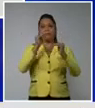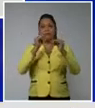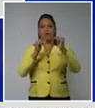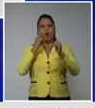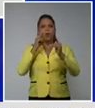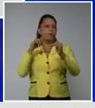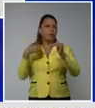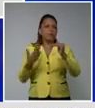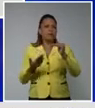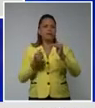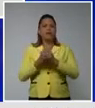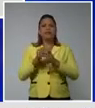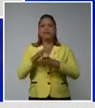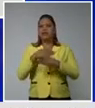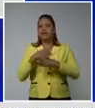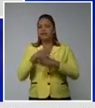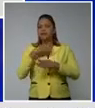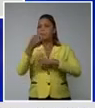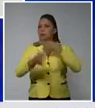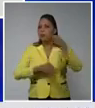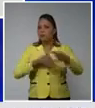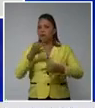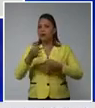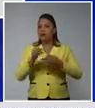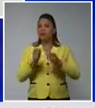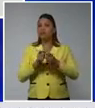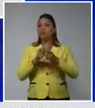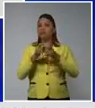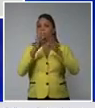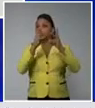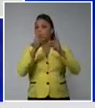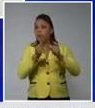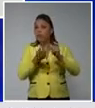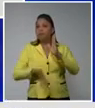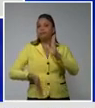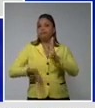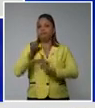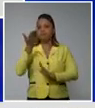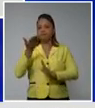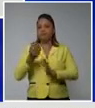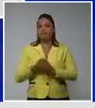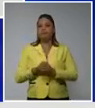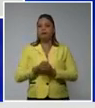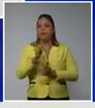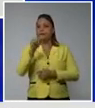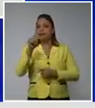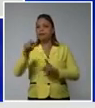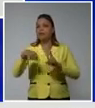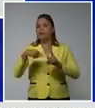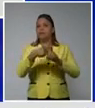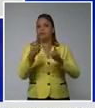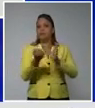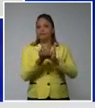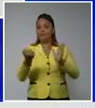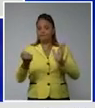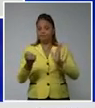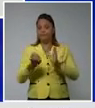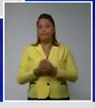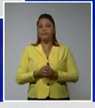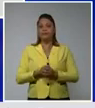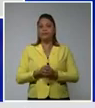y como ya yo lo había dicho, un número superior de casos confirmados. De